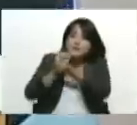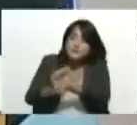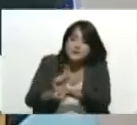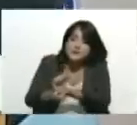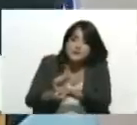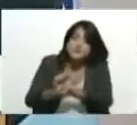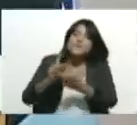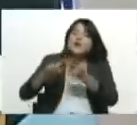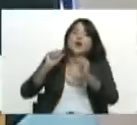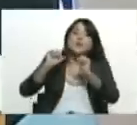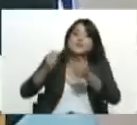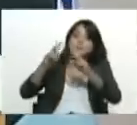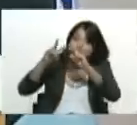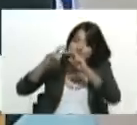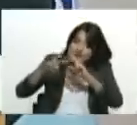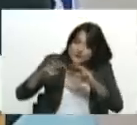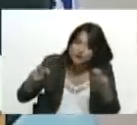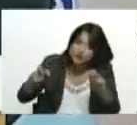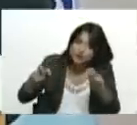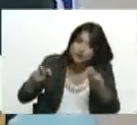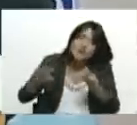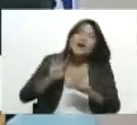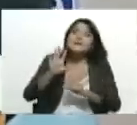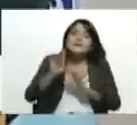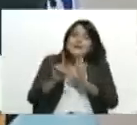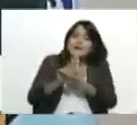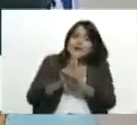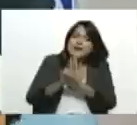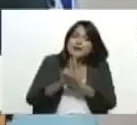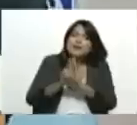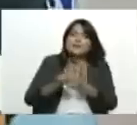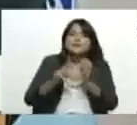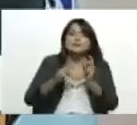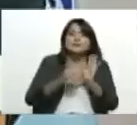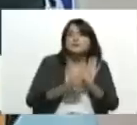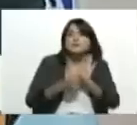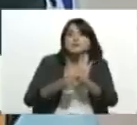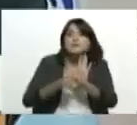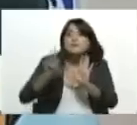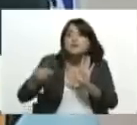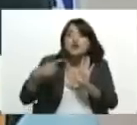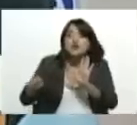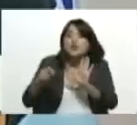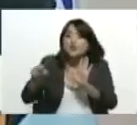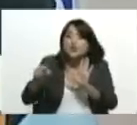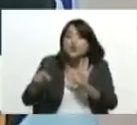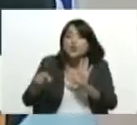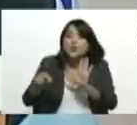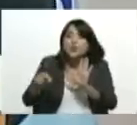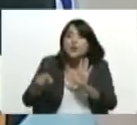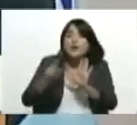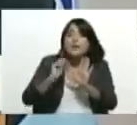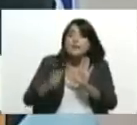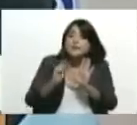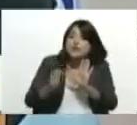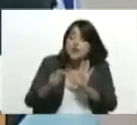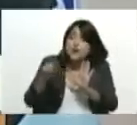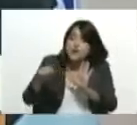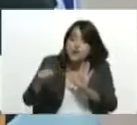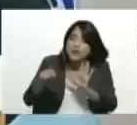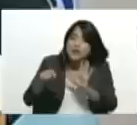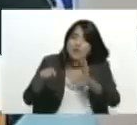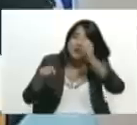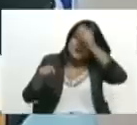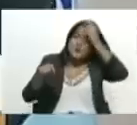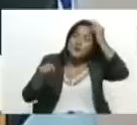establece la ley la presentación Sí o no ante un tribunal para